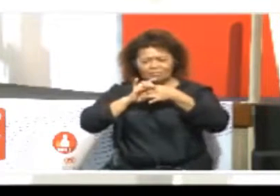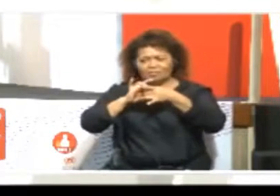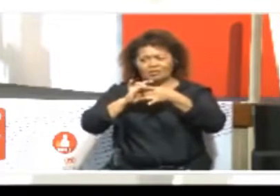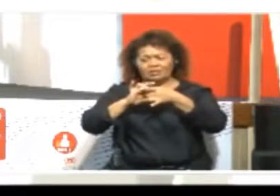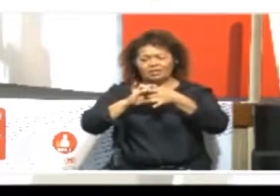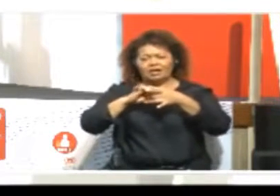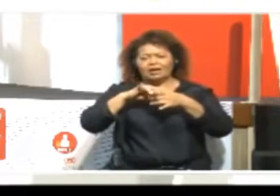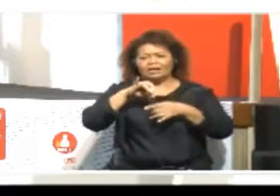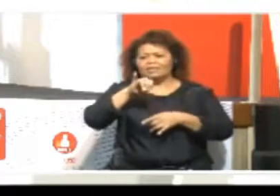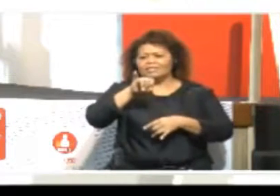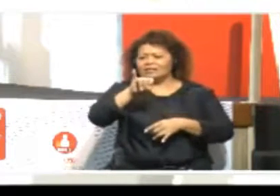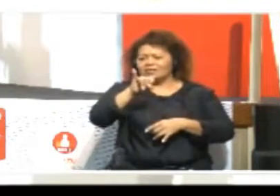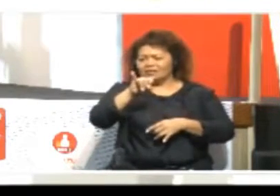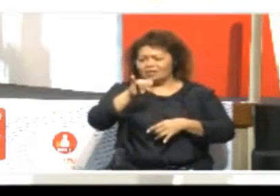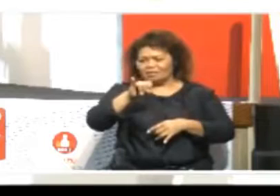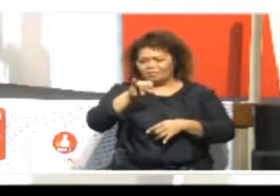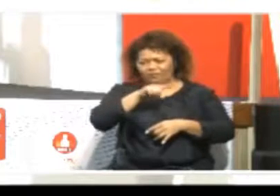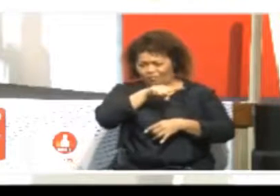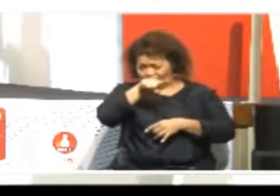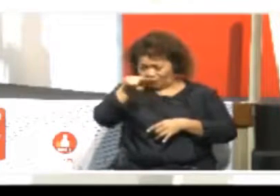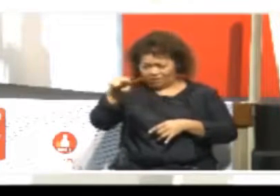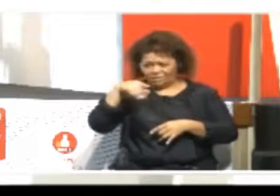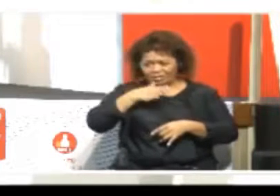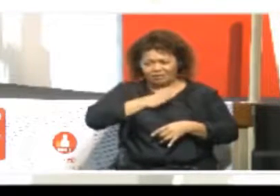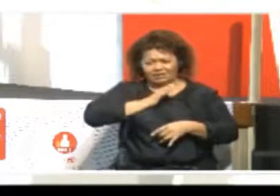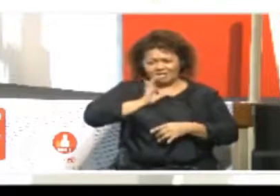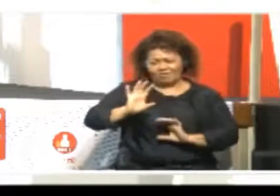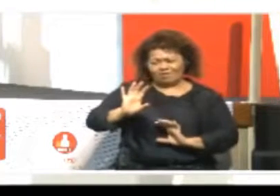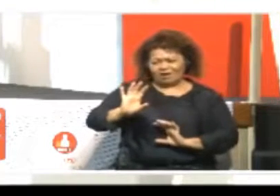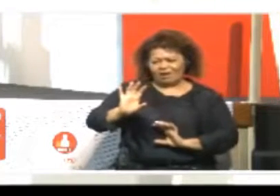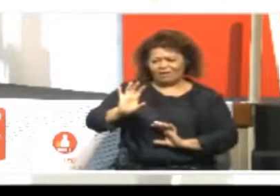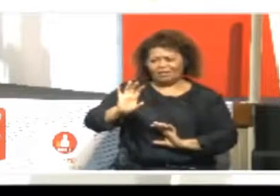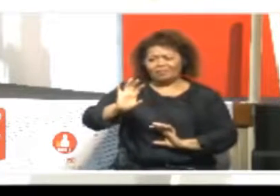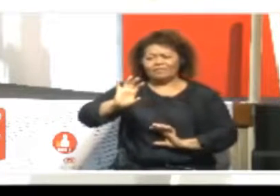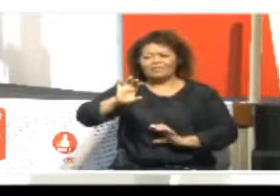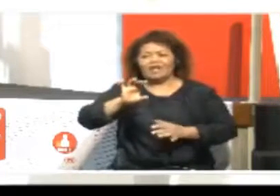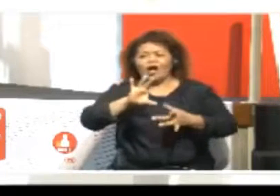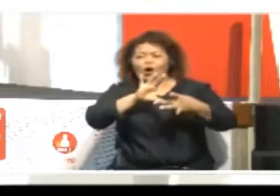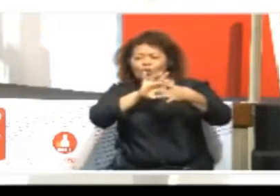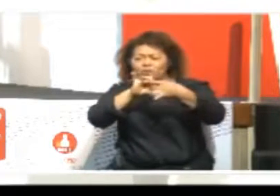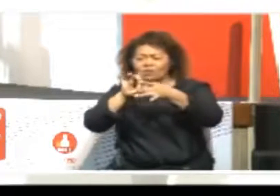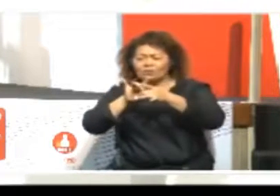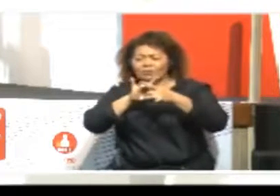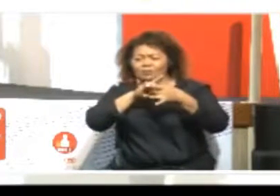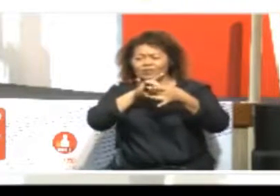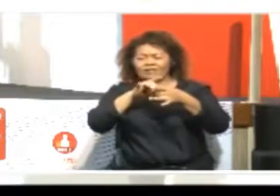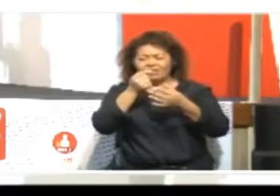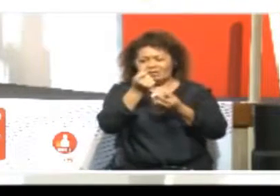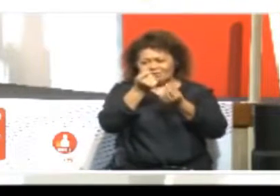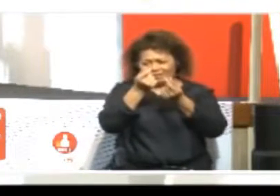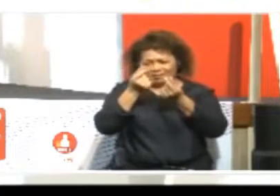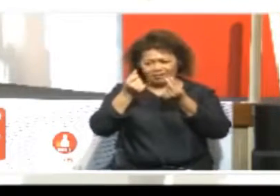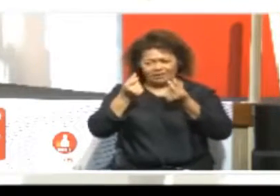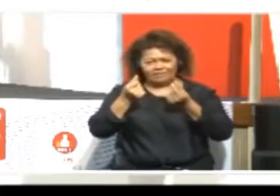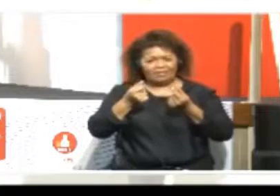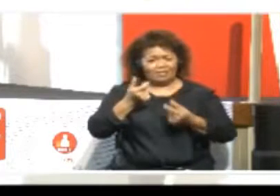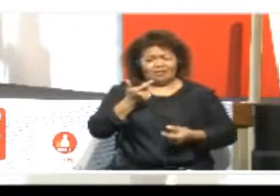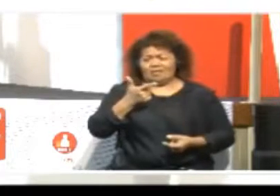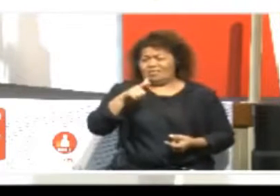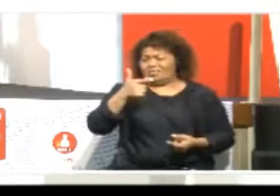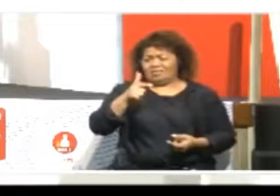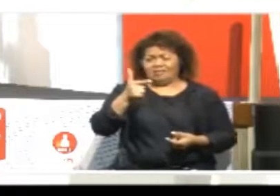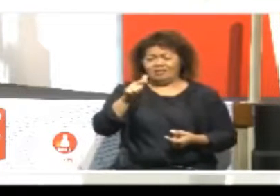le hubiese delegado dinero a esa asociación de municipios. Entonces vemos que en términos de buena gobernanza que promueve